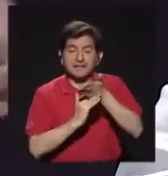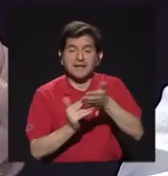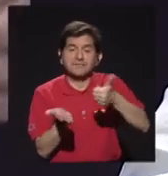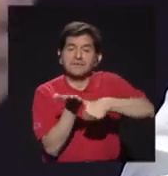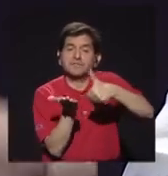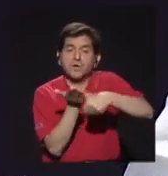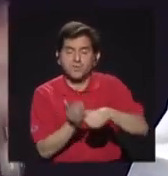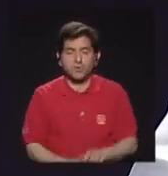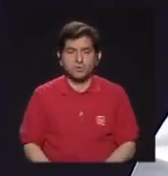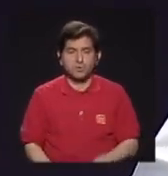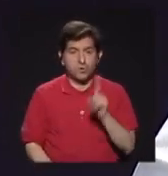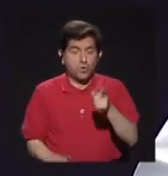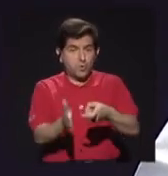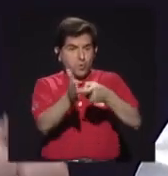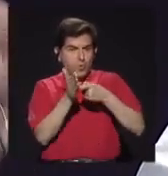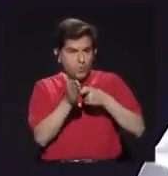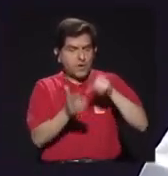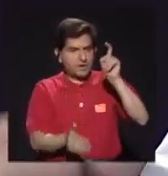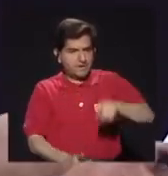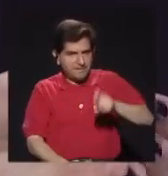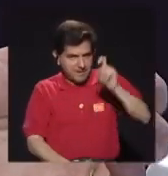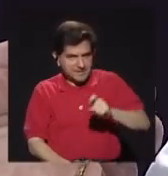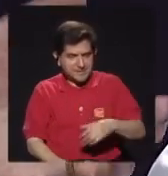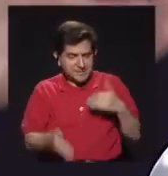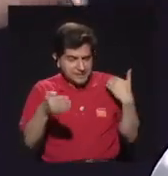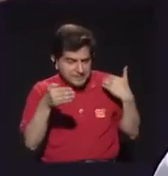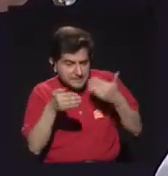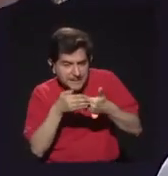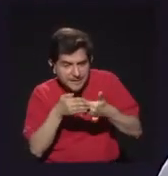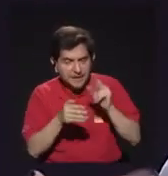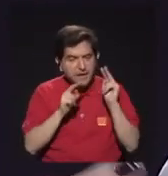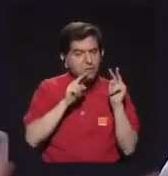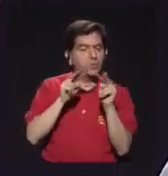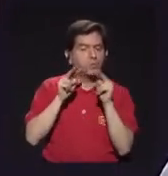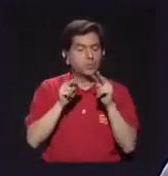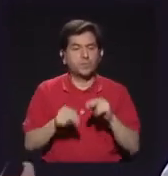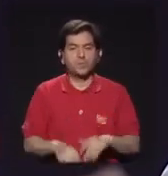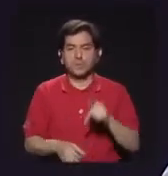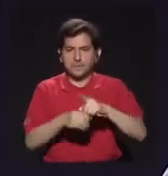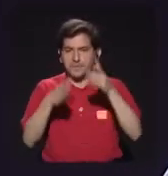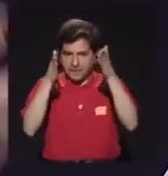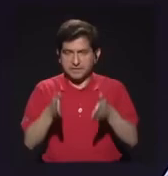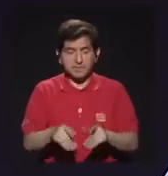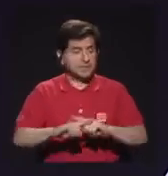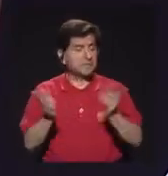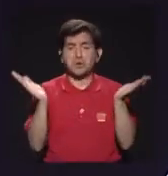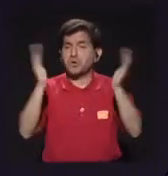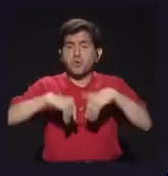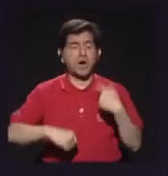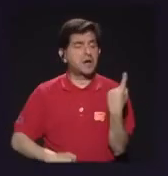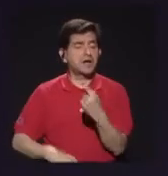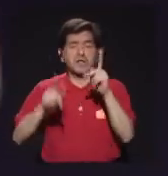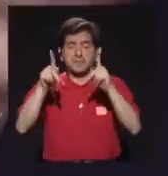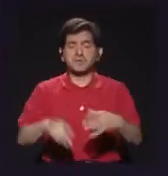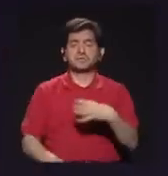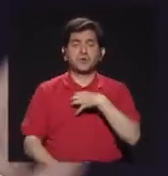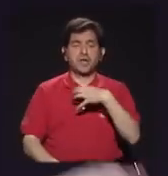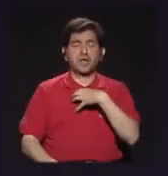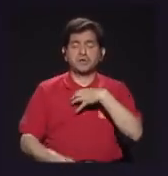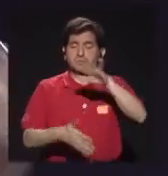porque debería de haber una exigencia y un seguimiento muy de cerca de estos actores y realmente no lo hay cada uno está en lo suyo y